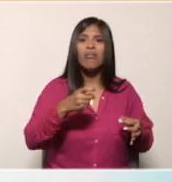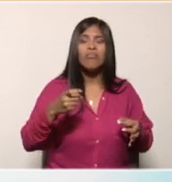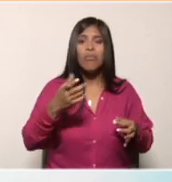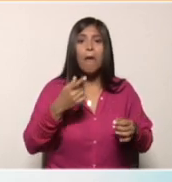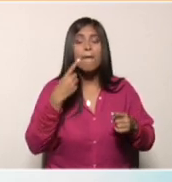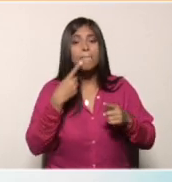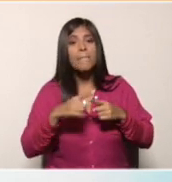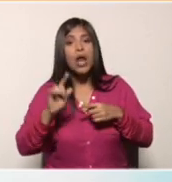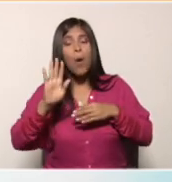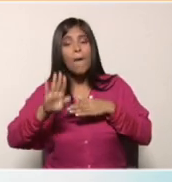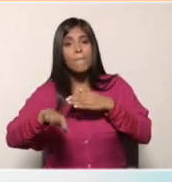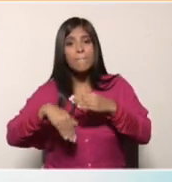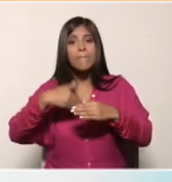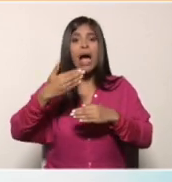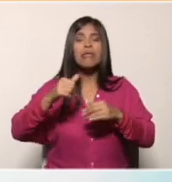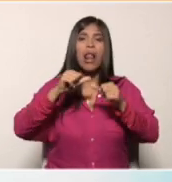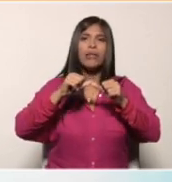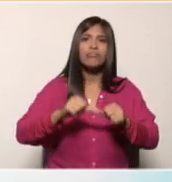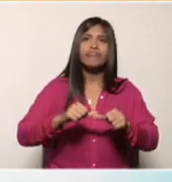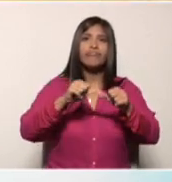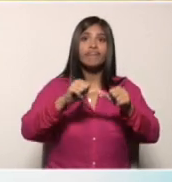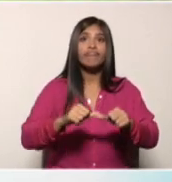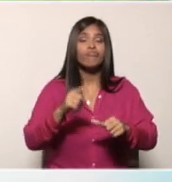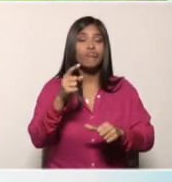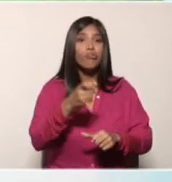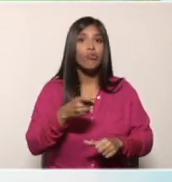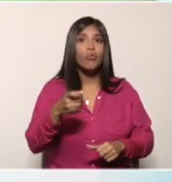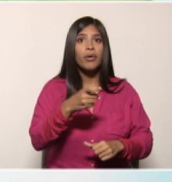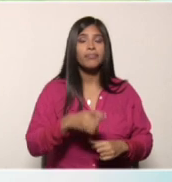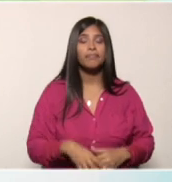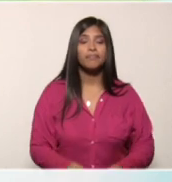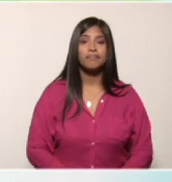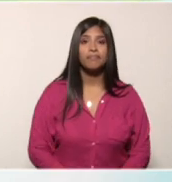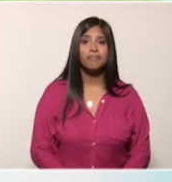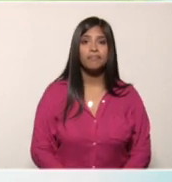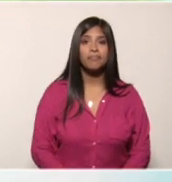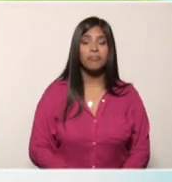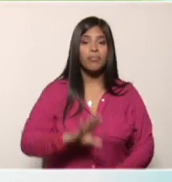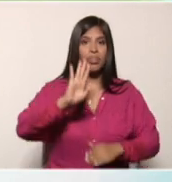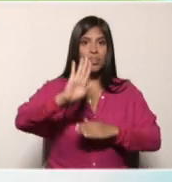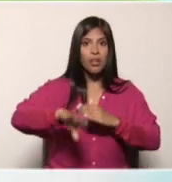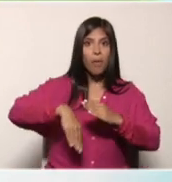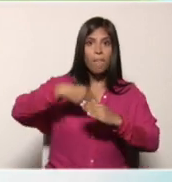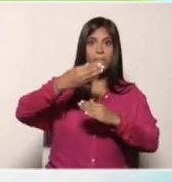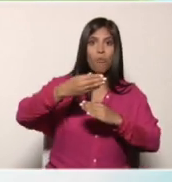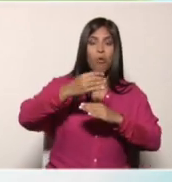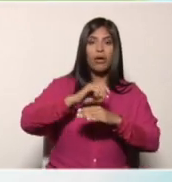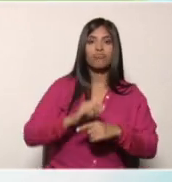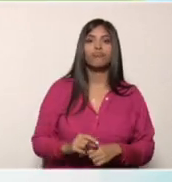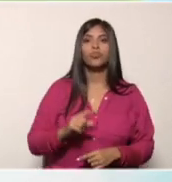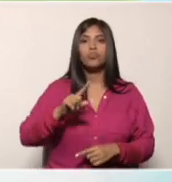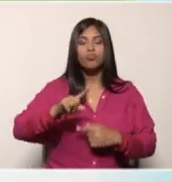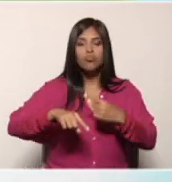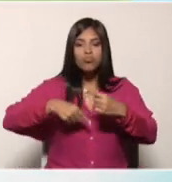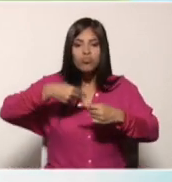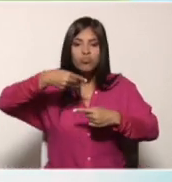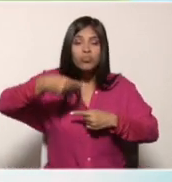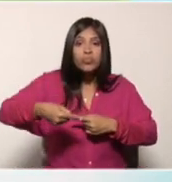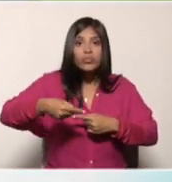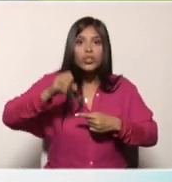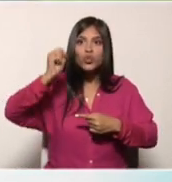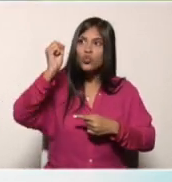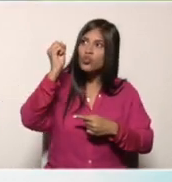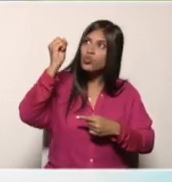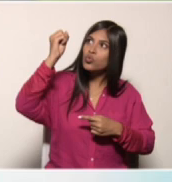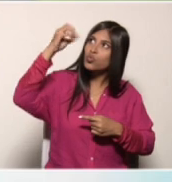buscamos, pero sé que mañana continuaremos nuestro objetivo. Al día siguiente, cuando salió el sol, todas